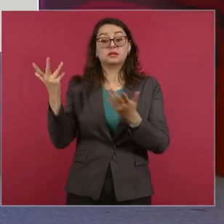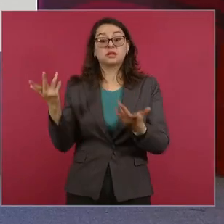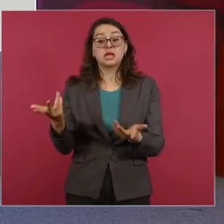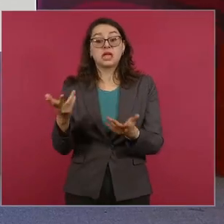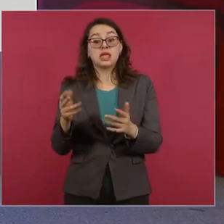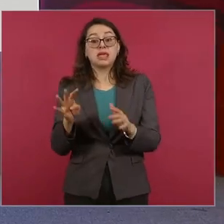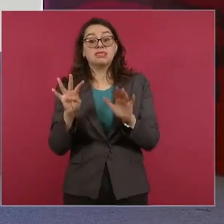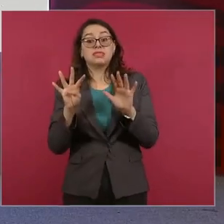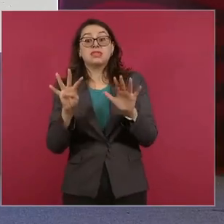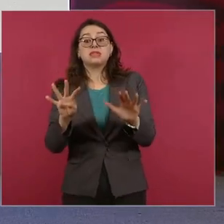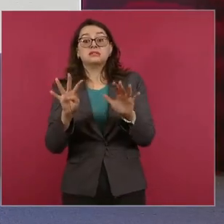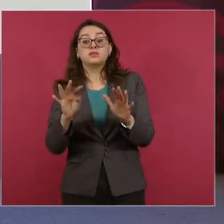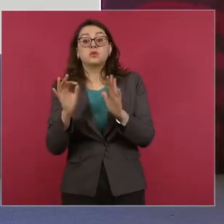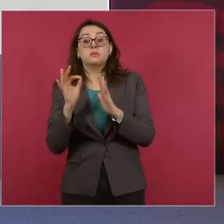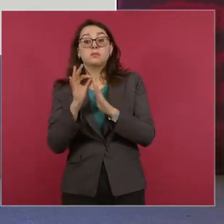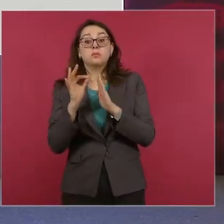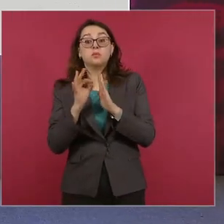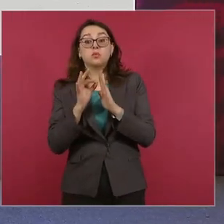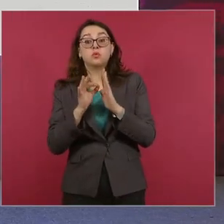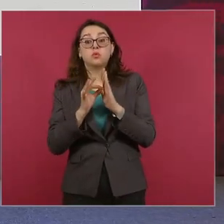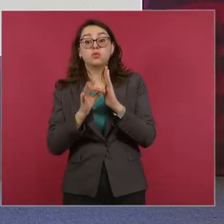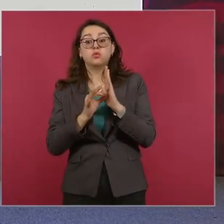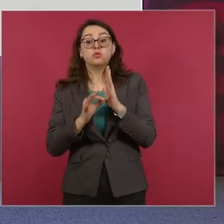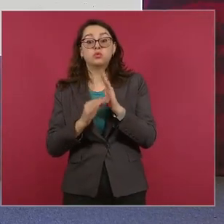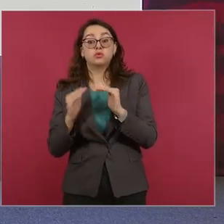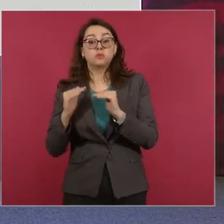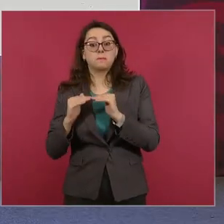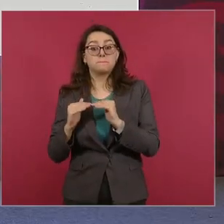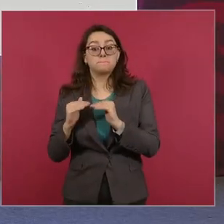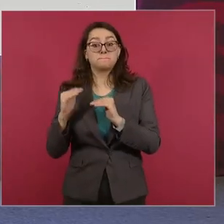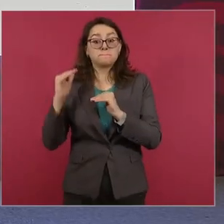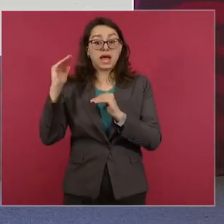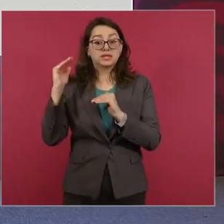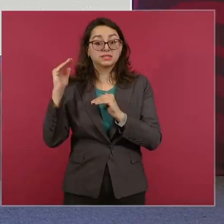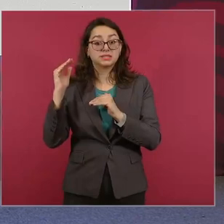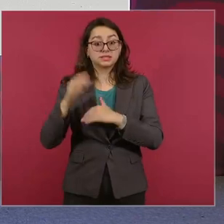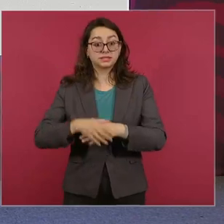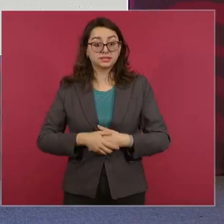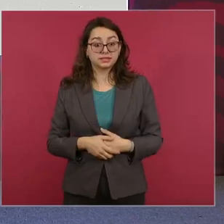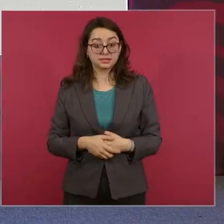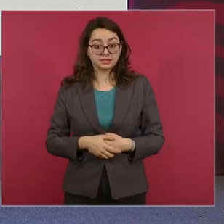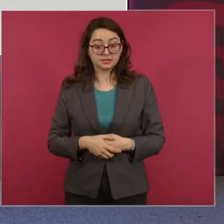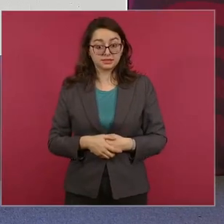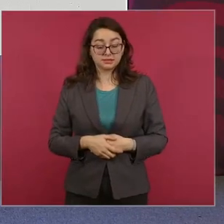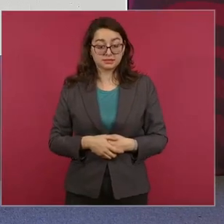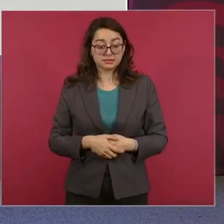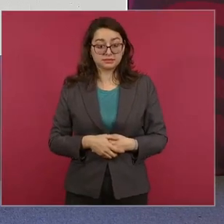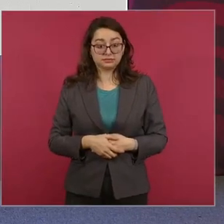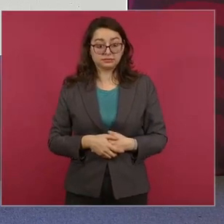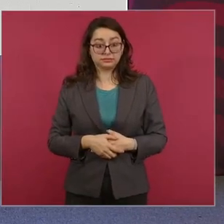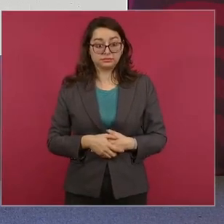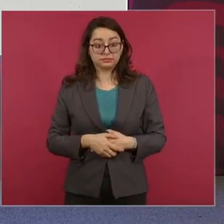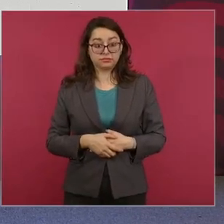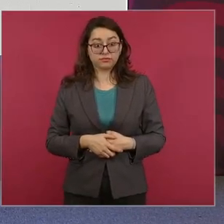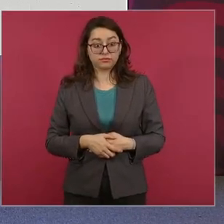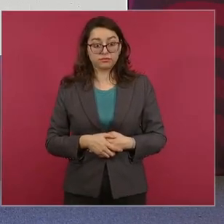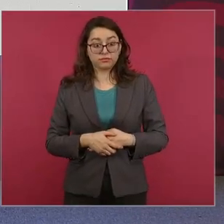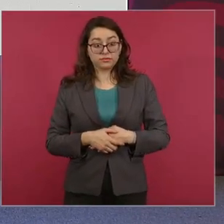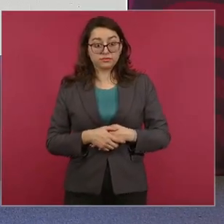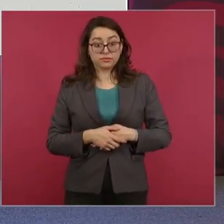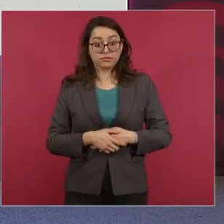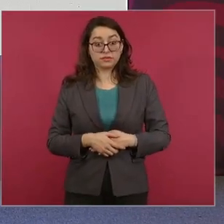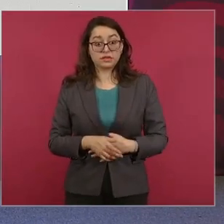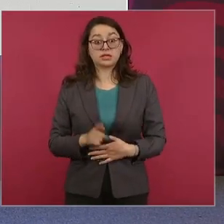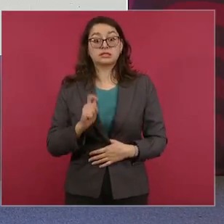ciudadanos que se identificaban con la izquierda o sea que los que se identificaban con la